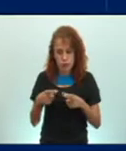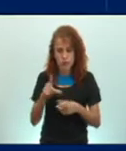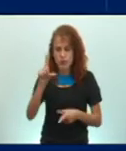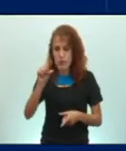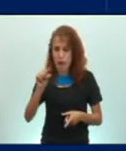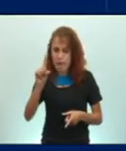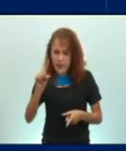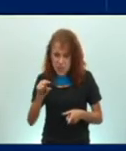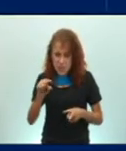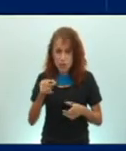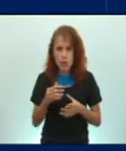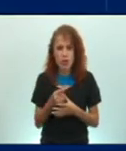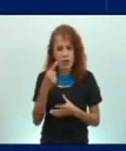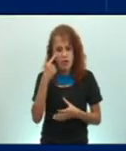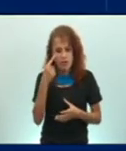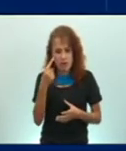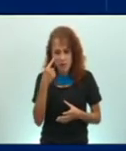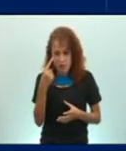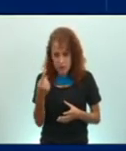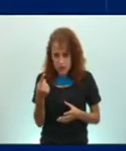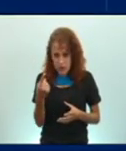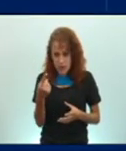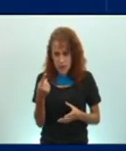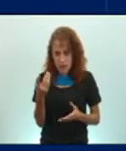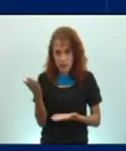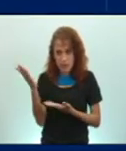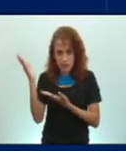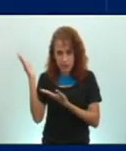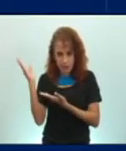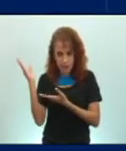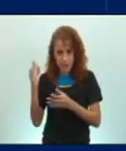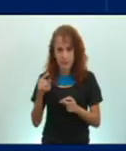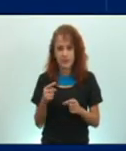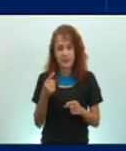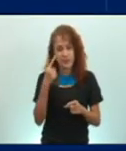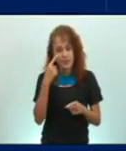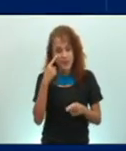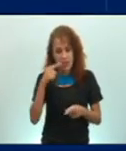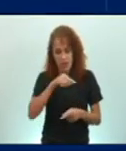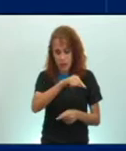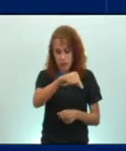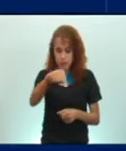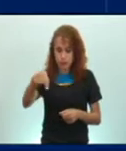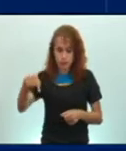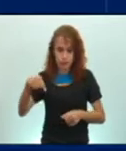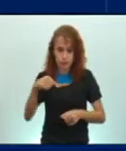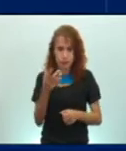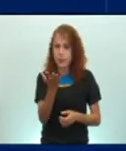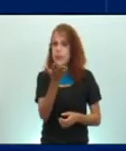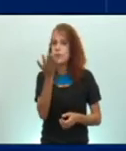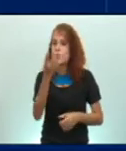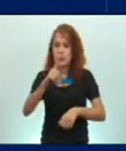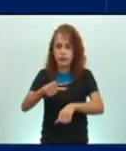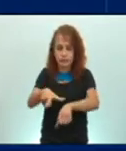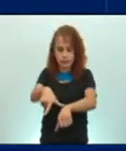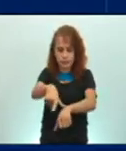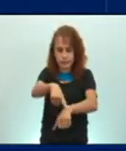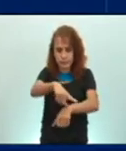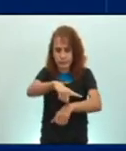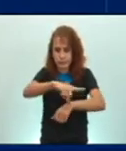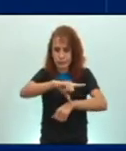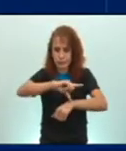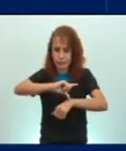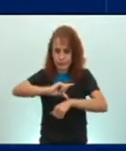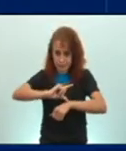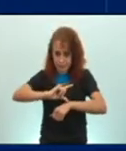presiones que fíjense en el esquema que tenemos al lado, miren hacia dónde gira los vientos en contra de las manecillas